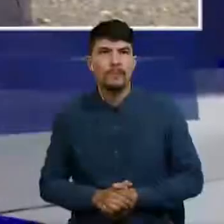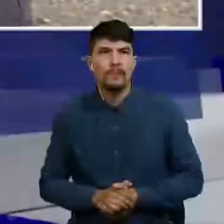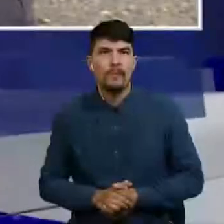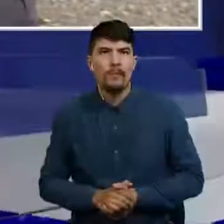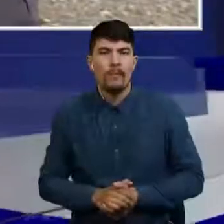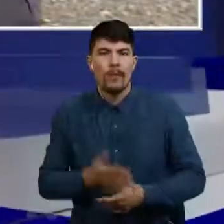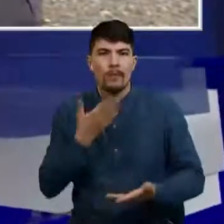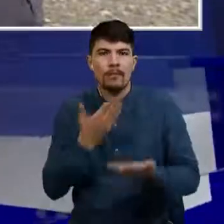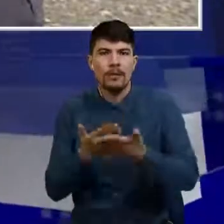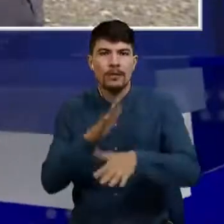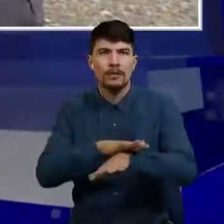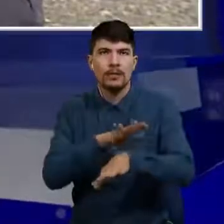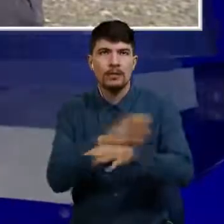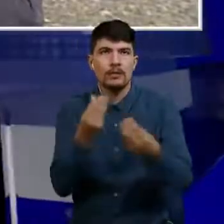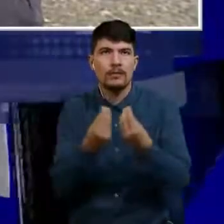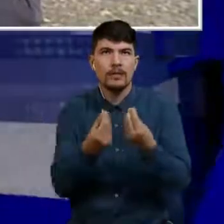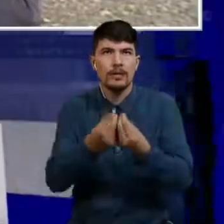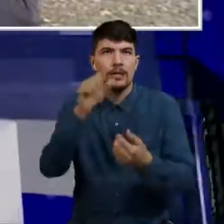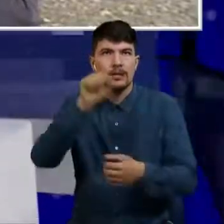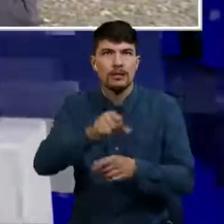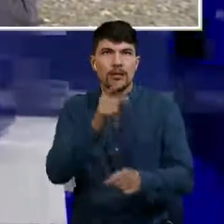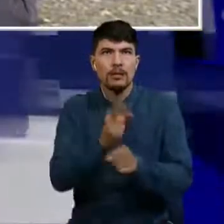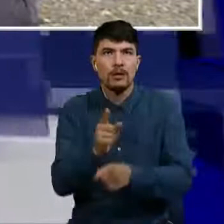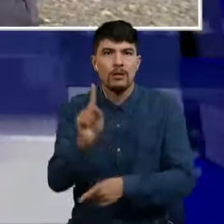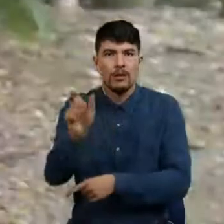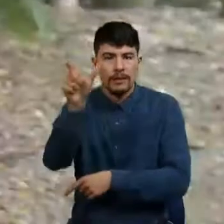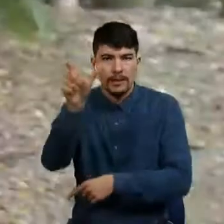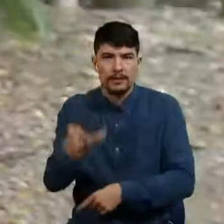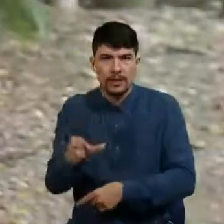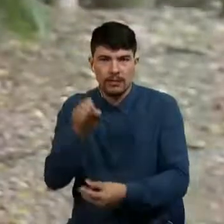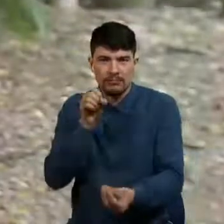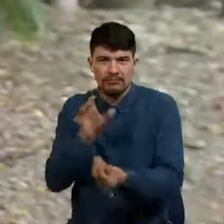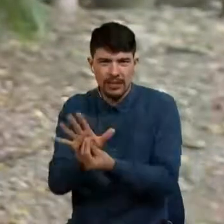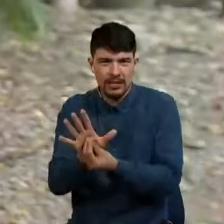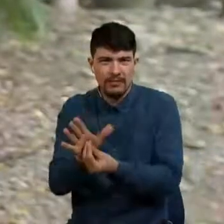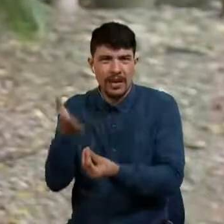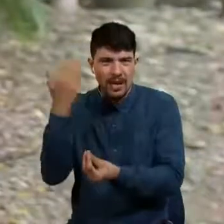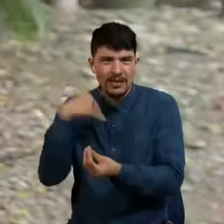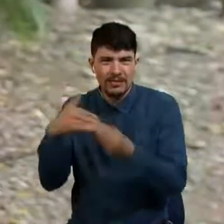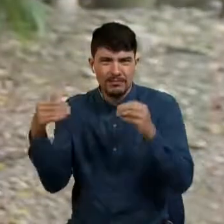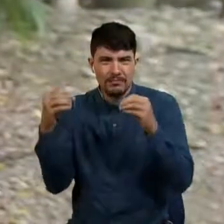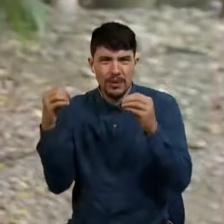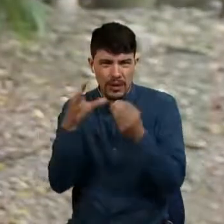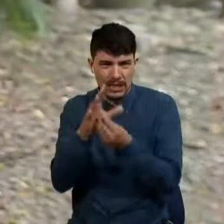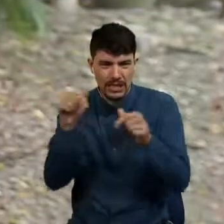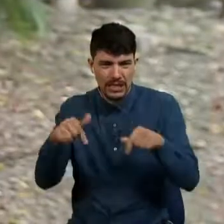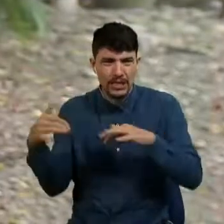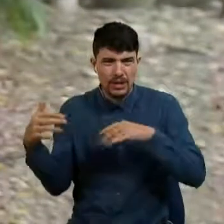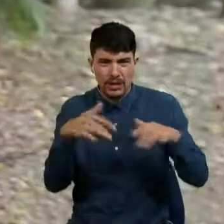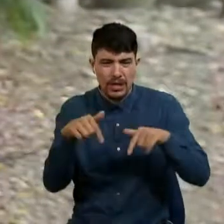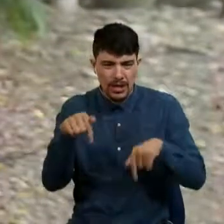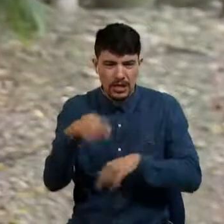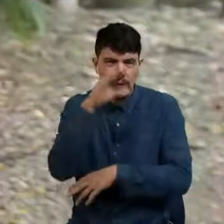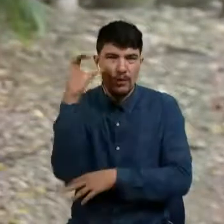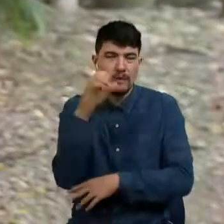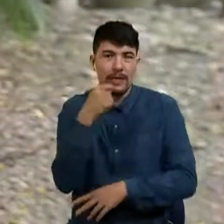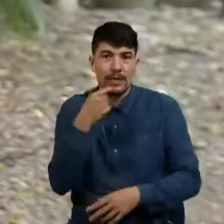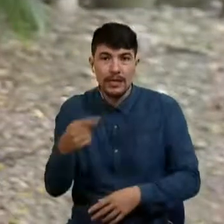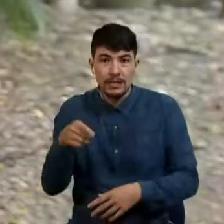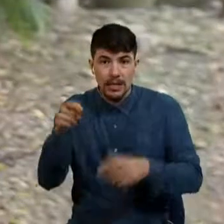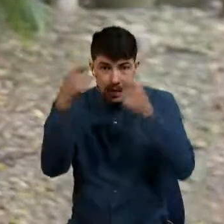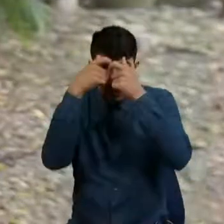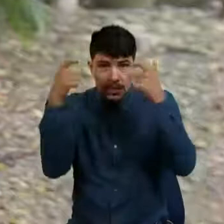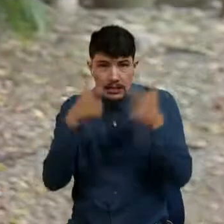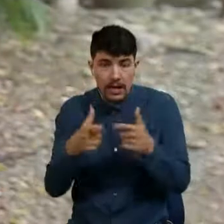por esa gran superior es el estudio pues una persona víctima de lo que ha sido la violencia paramilitar en colombia asegura que el estado